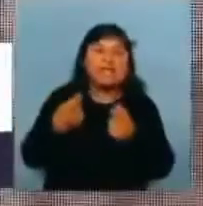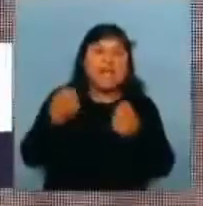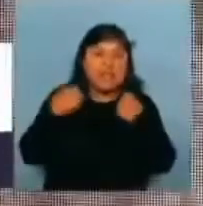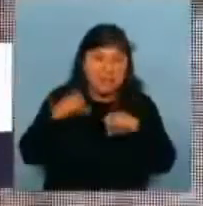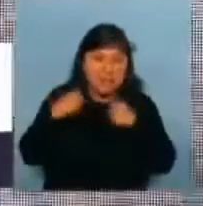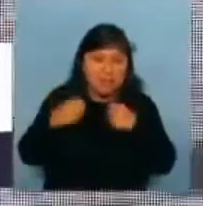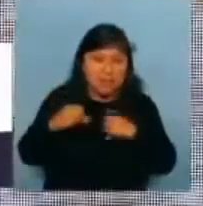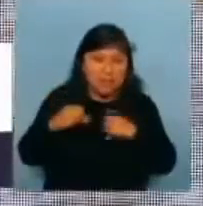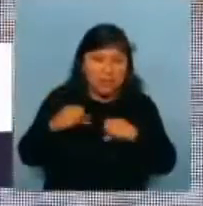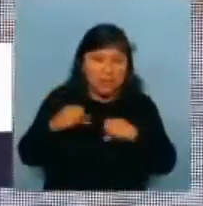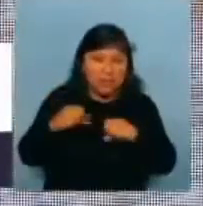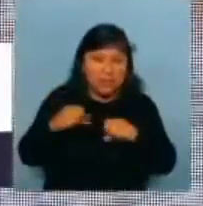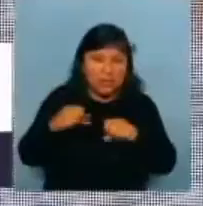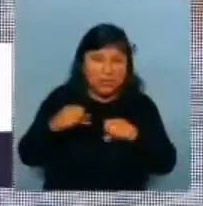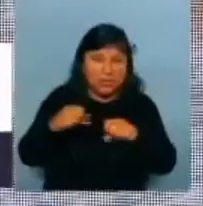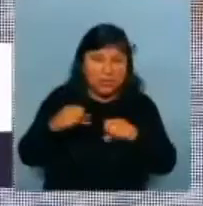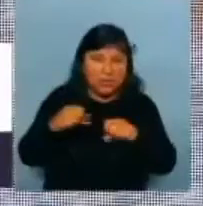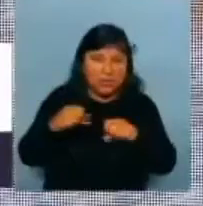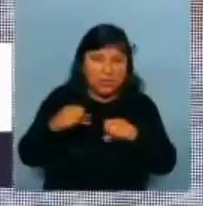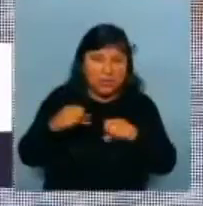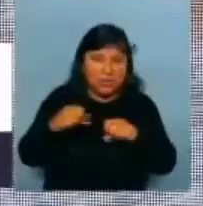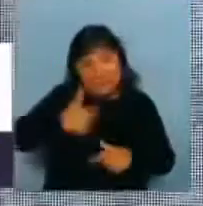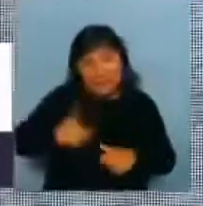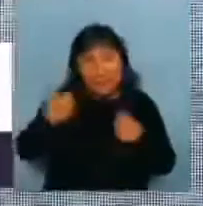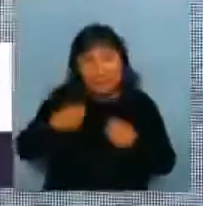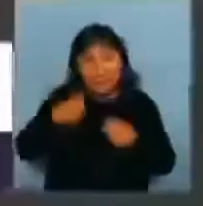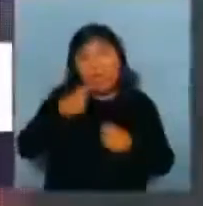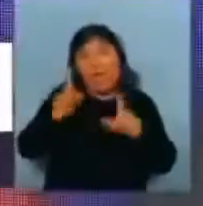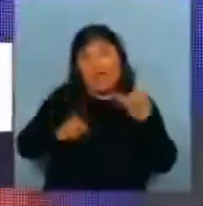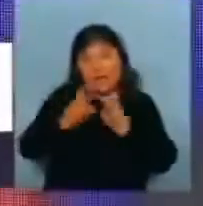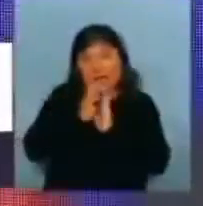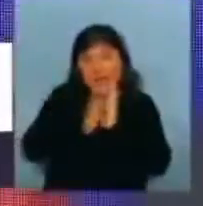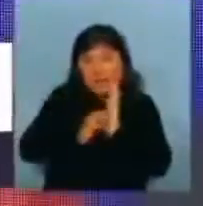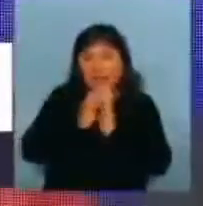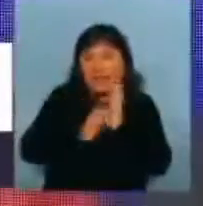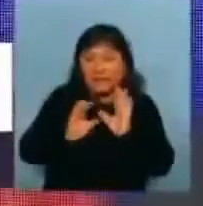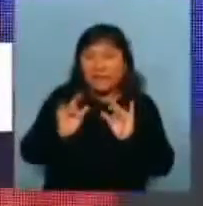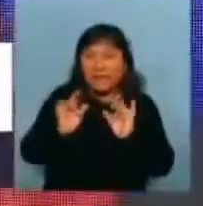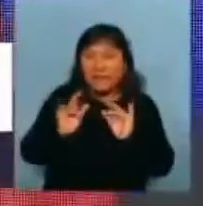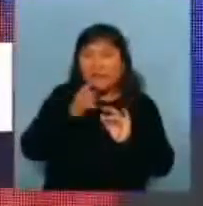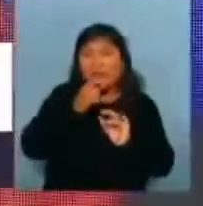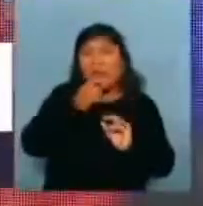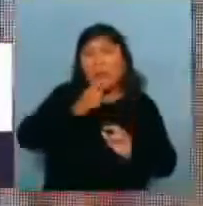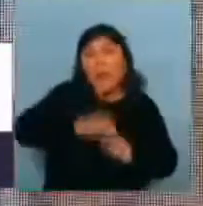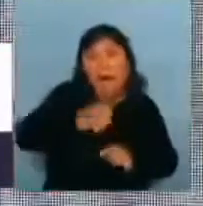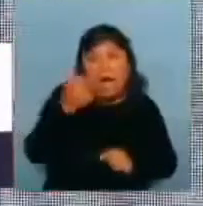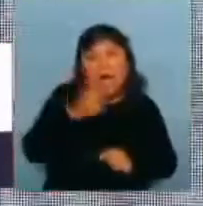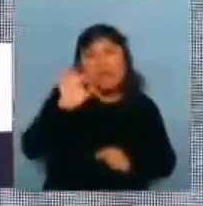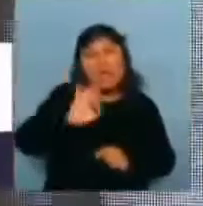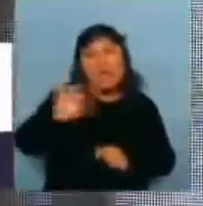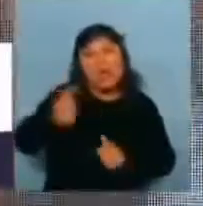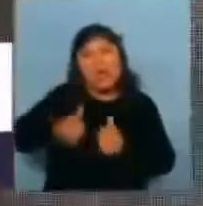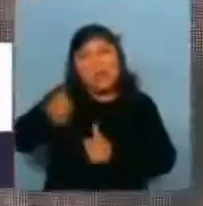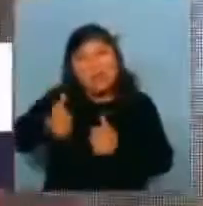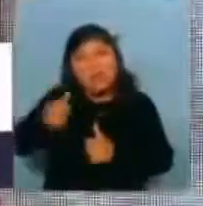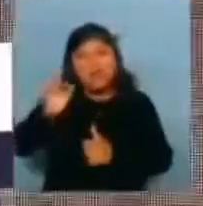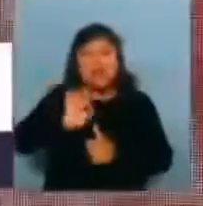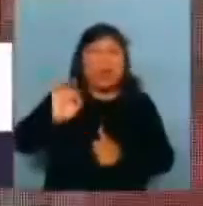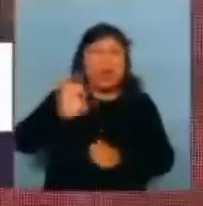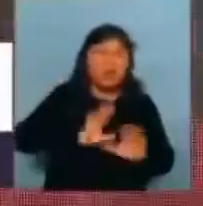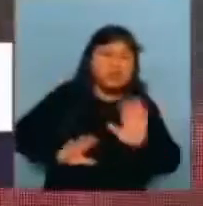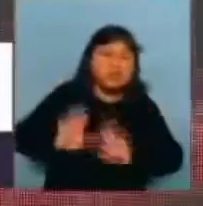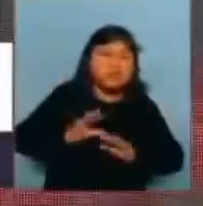poder surgir. Porque realmente se hace cuesta arriba a veces lograr un campeonato, lograr una preparación, lograr